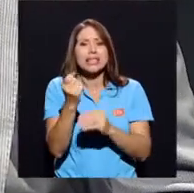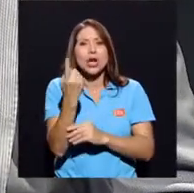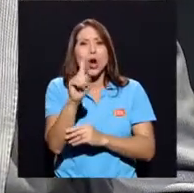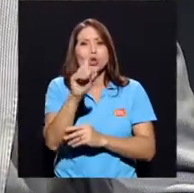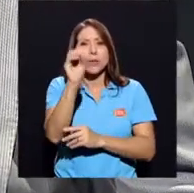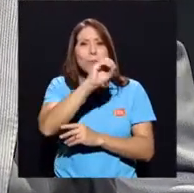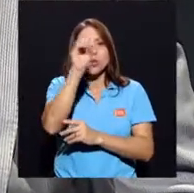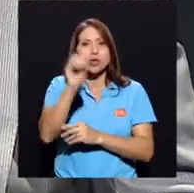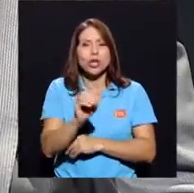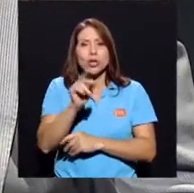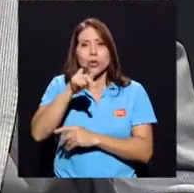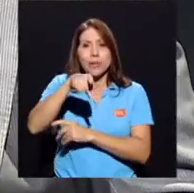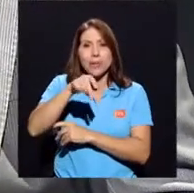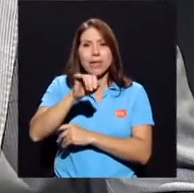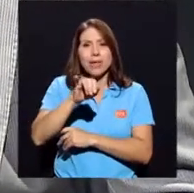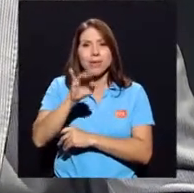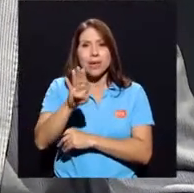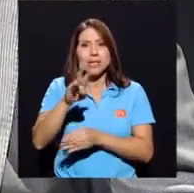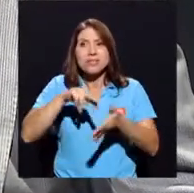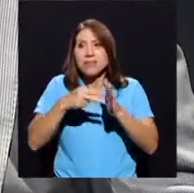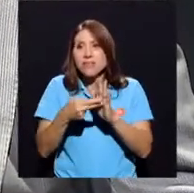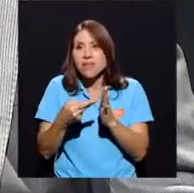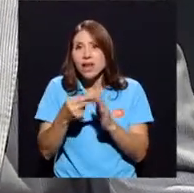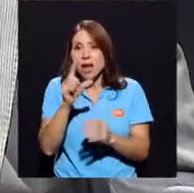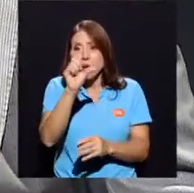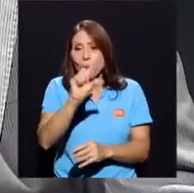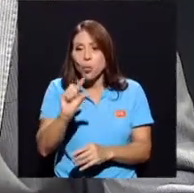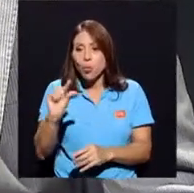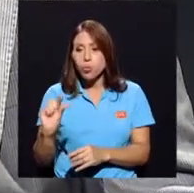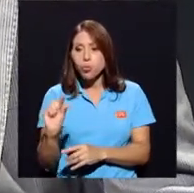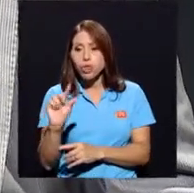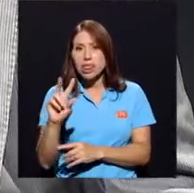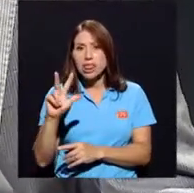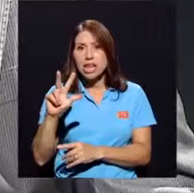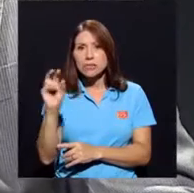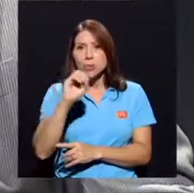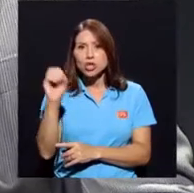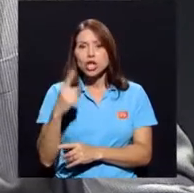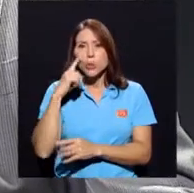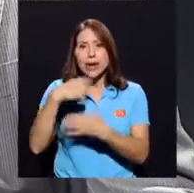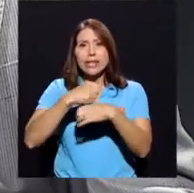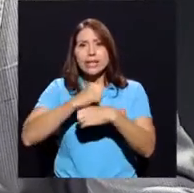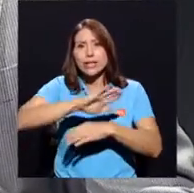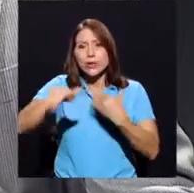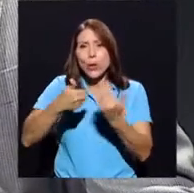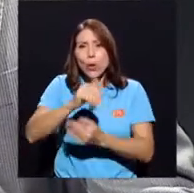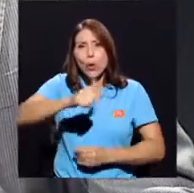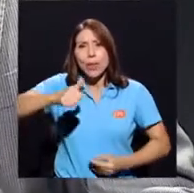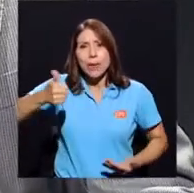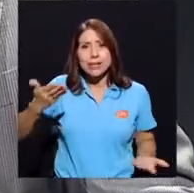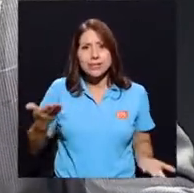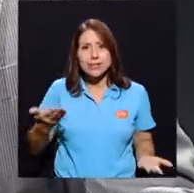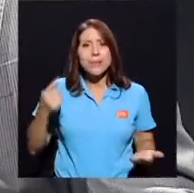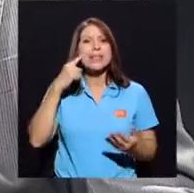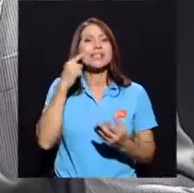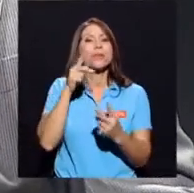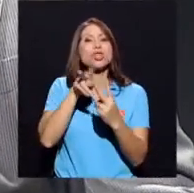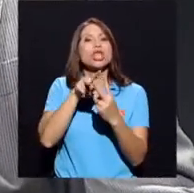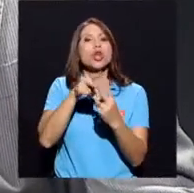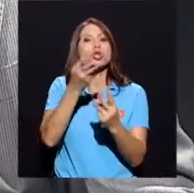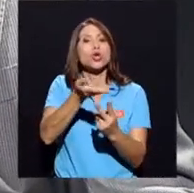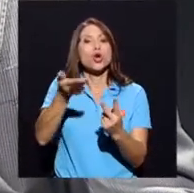entonces nos queda con 3% del pib para hacer todo lo demás empezamos en dos cosas seguridad